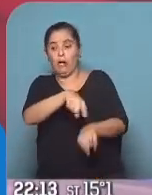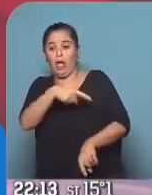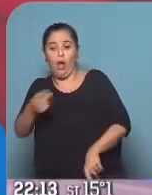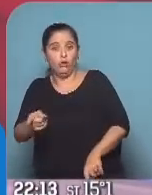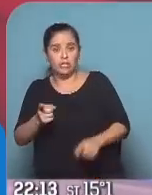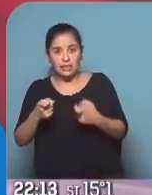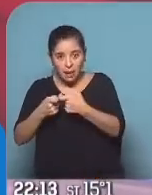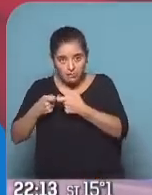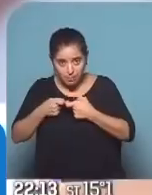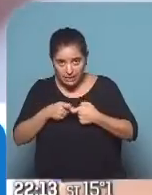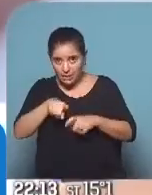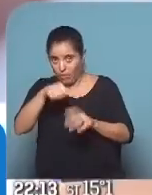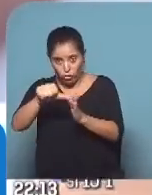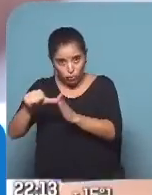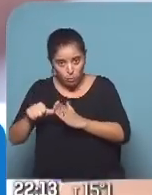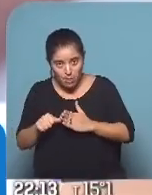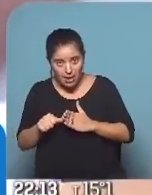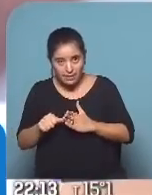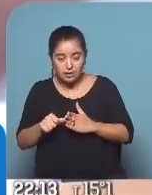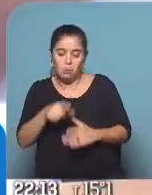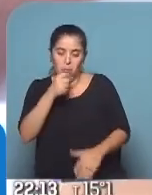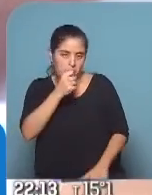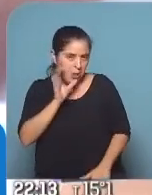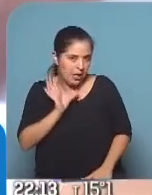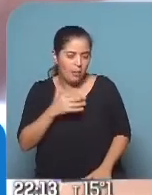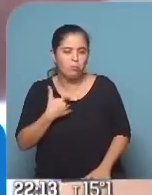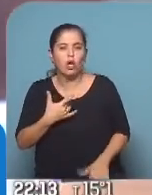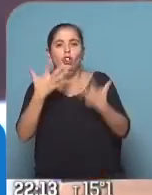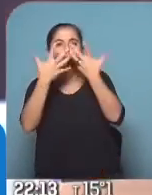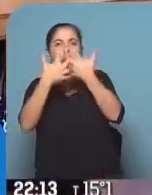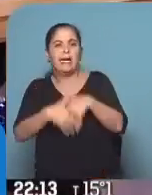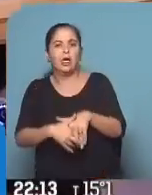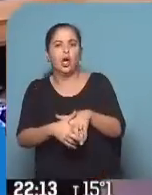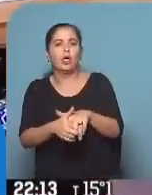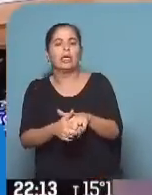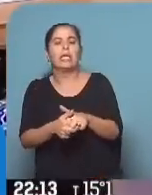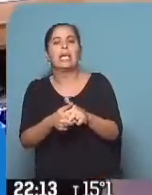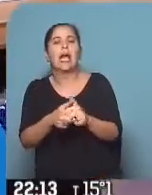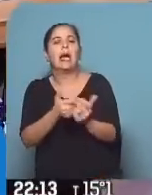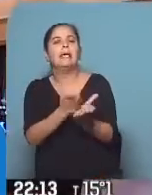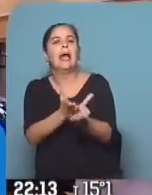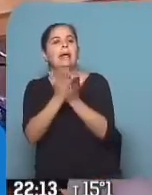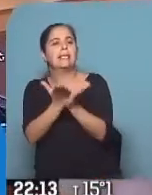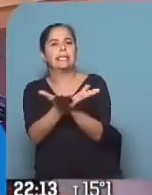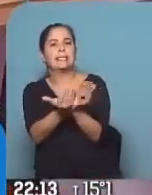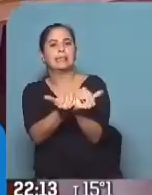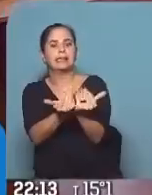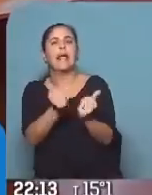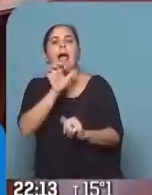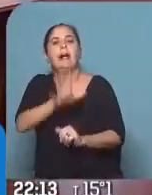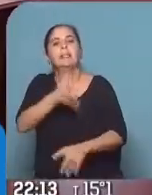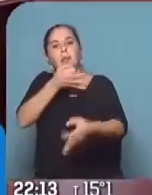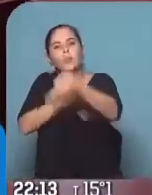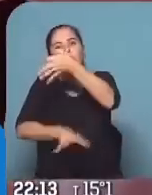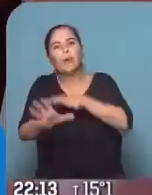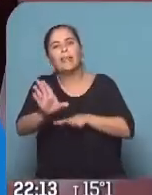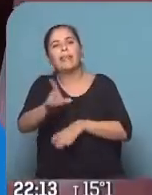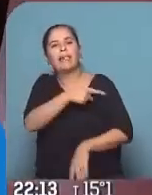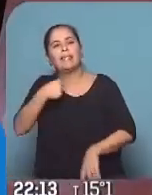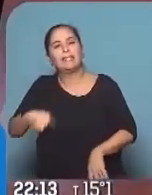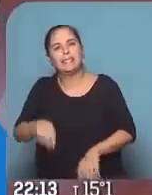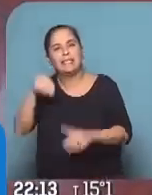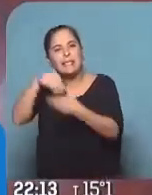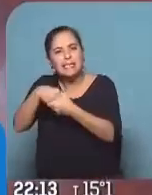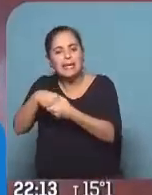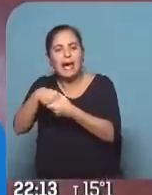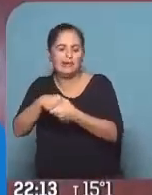para introducir un nuevo producto dentro del mercado chino. Aparentemente China dijo que en